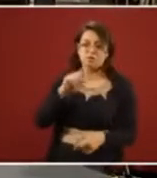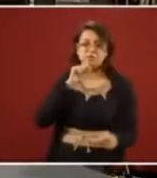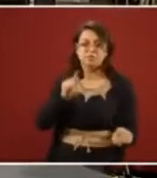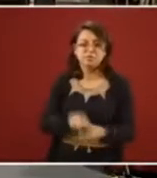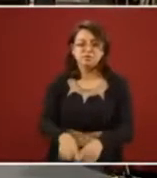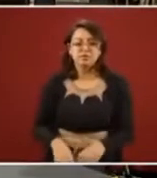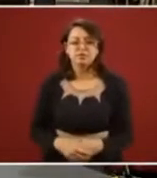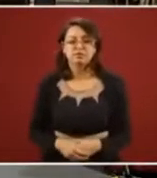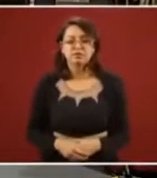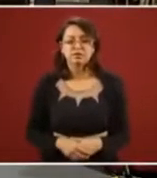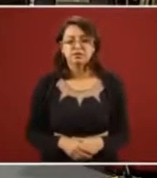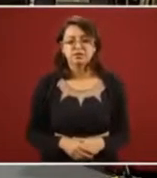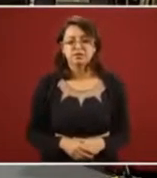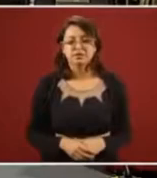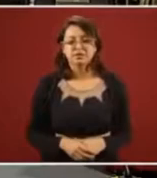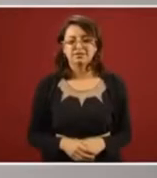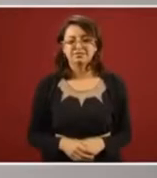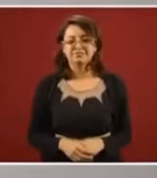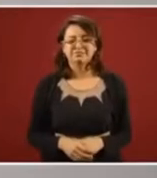de jesús